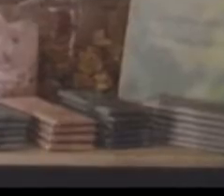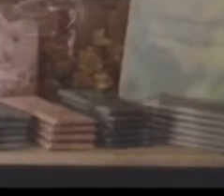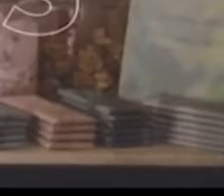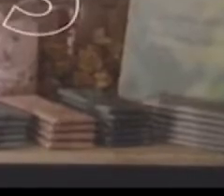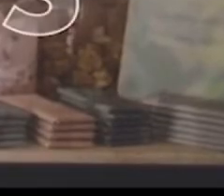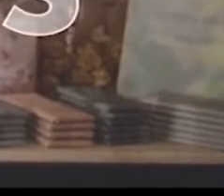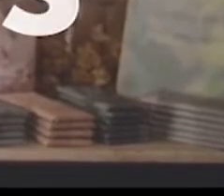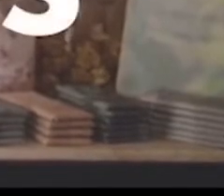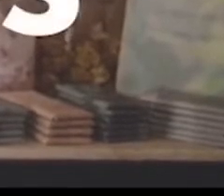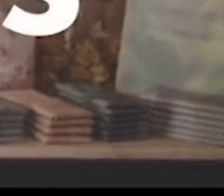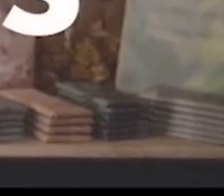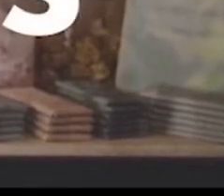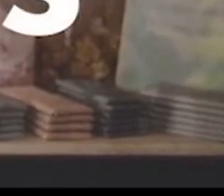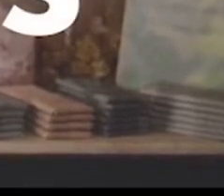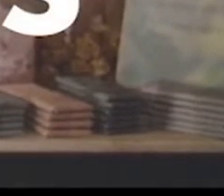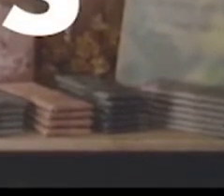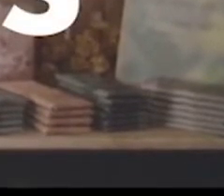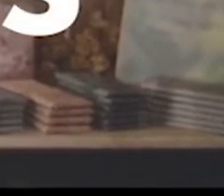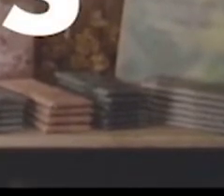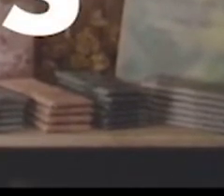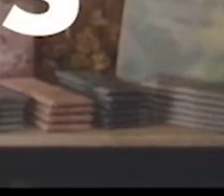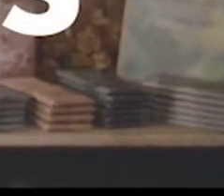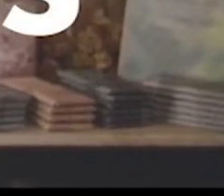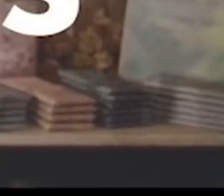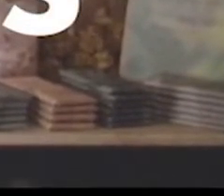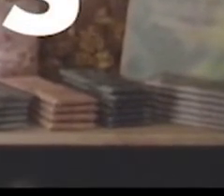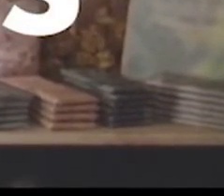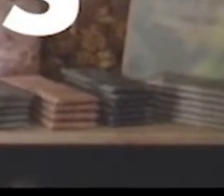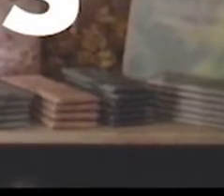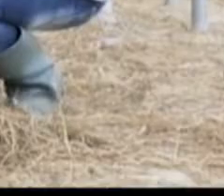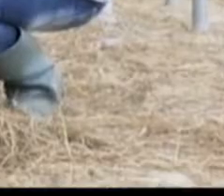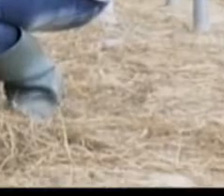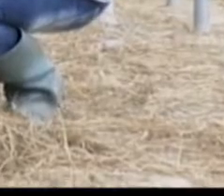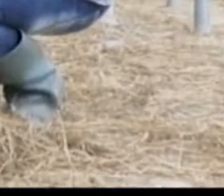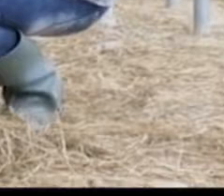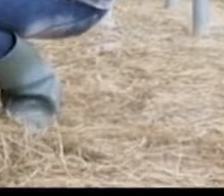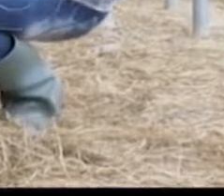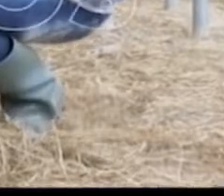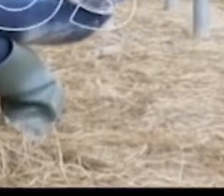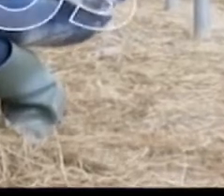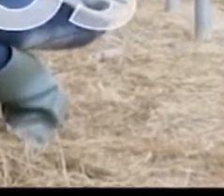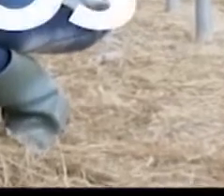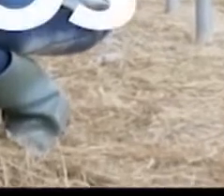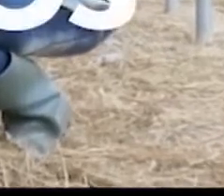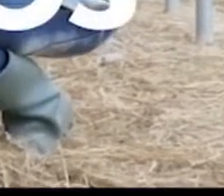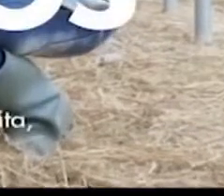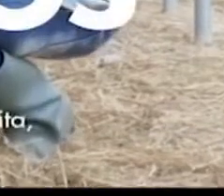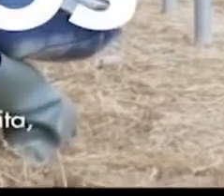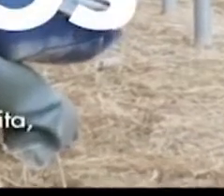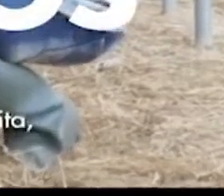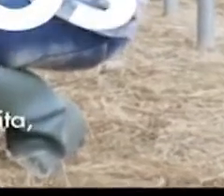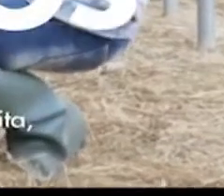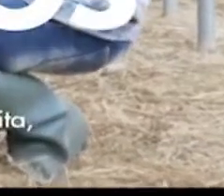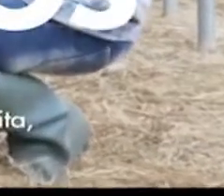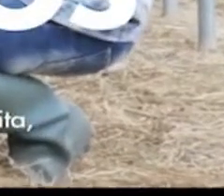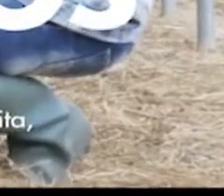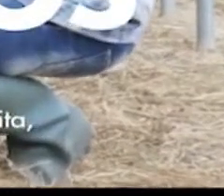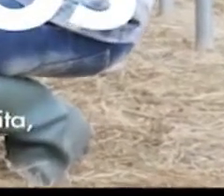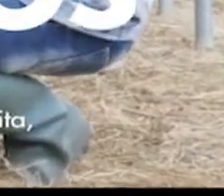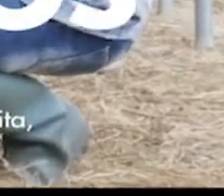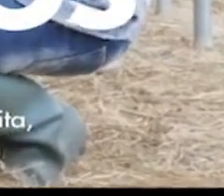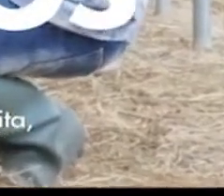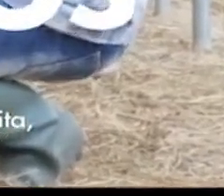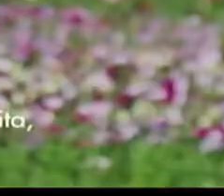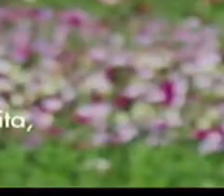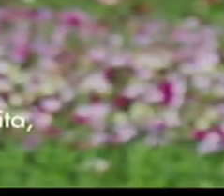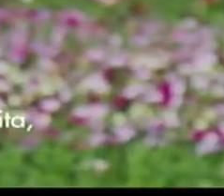Cada empresa tiene diferentes necesidades, pero todas tienen la visión de ser más grandes. Con el apoyo adecuado,